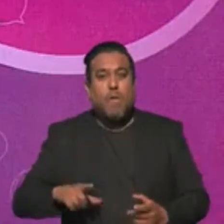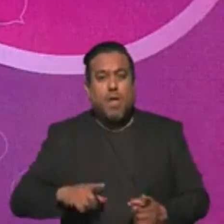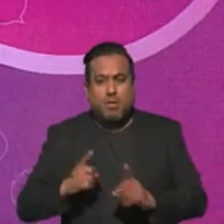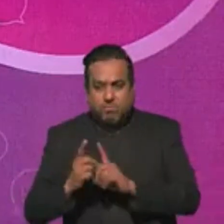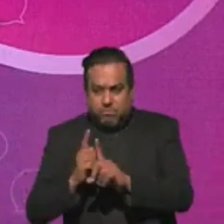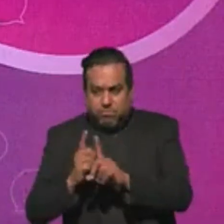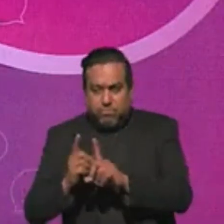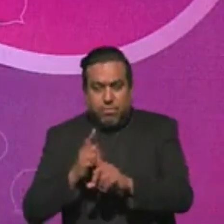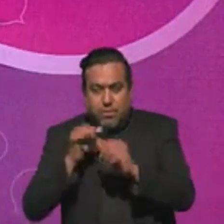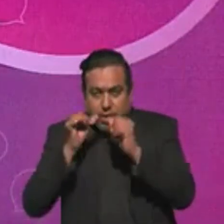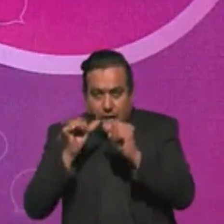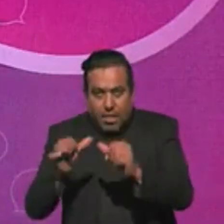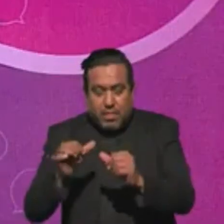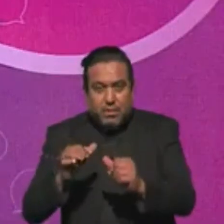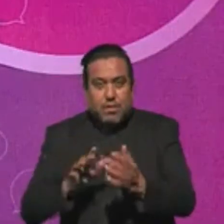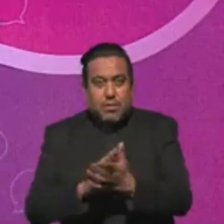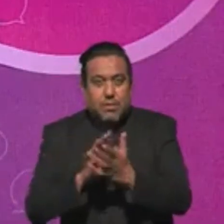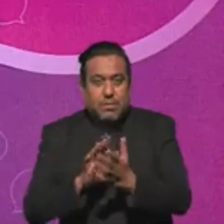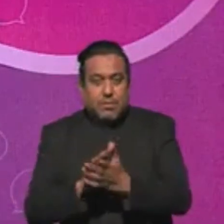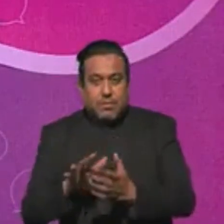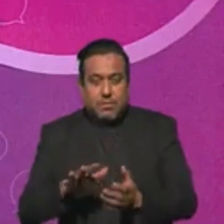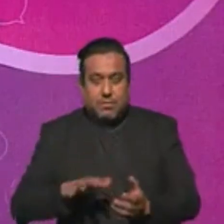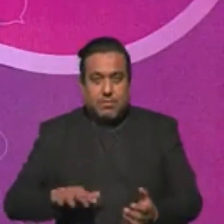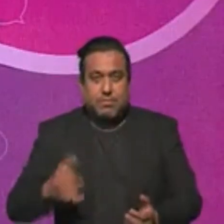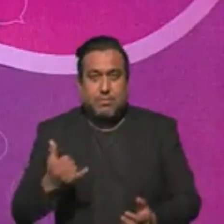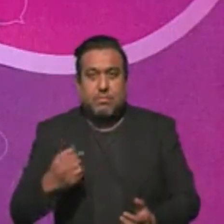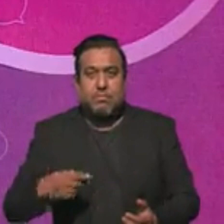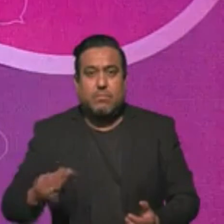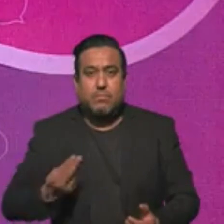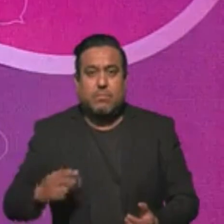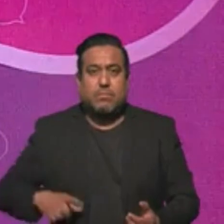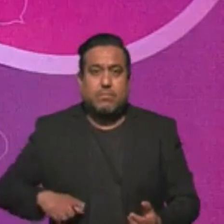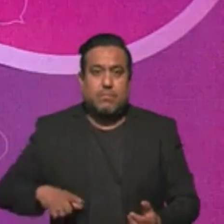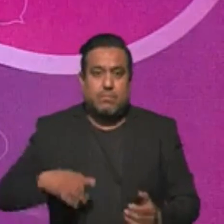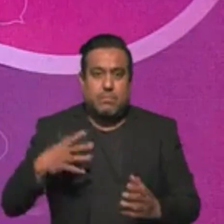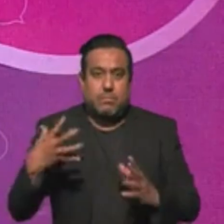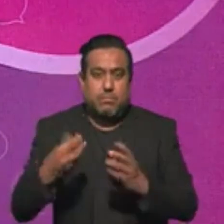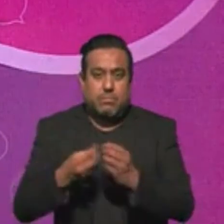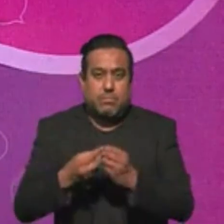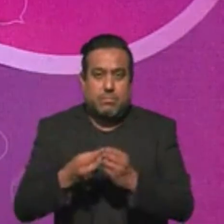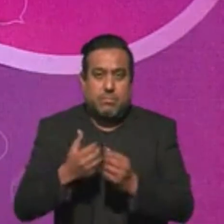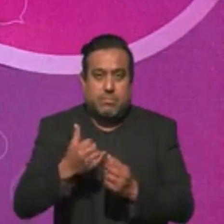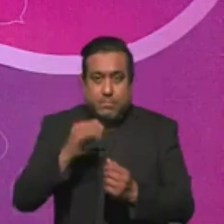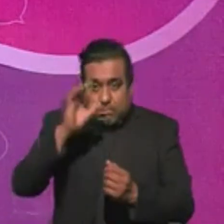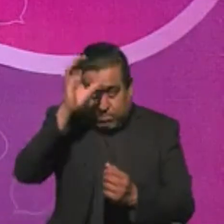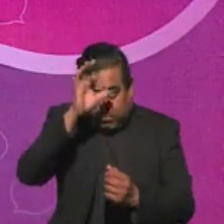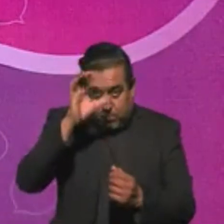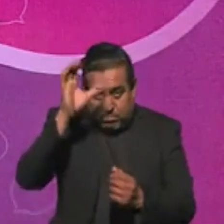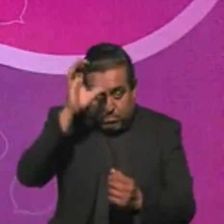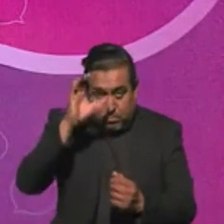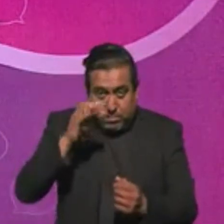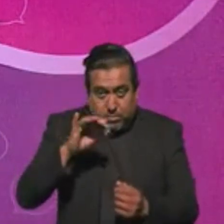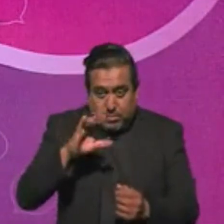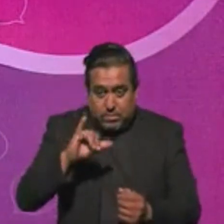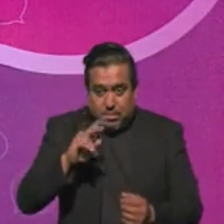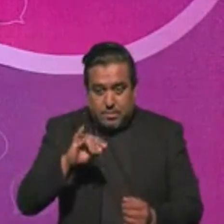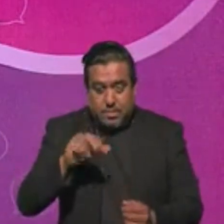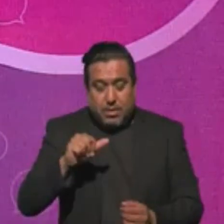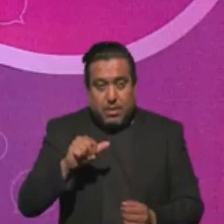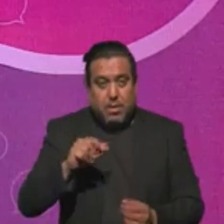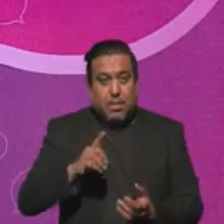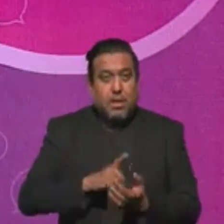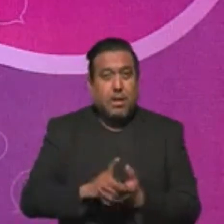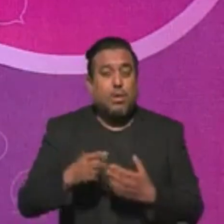escuche y te dé participación que gobernos juntos crear conciencia cívica sobre los derechos